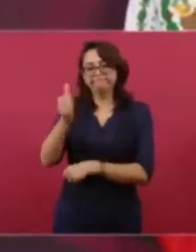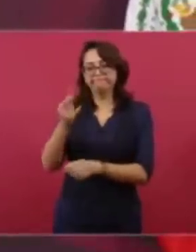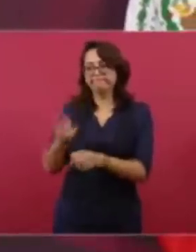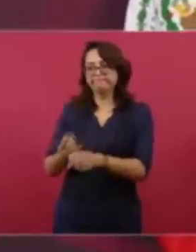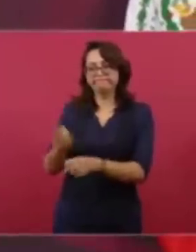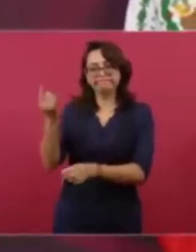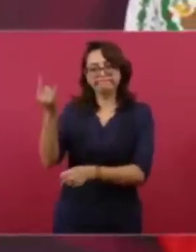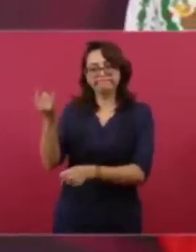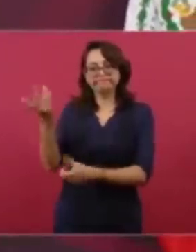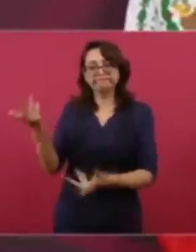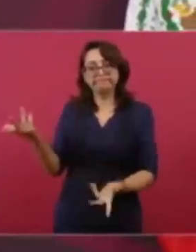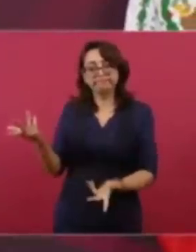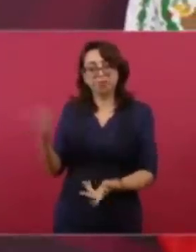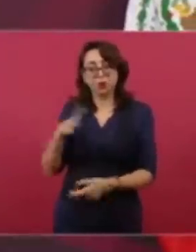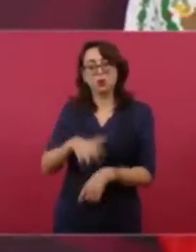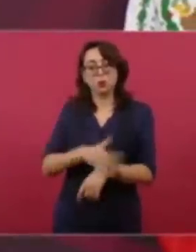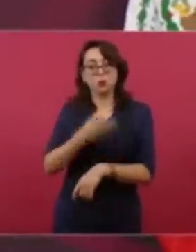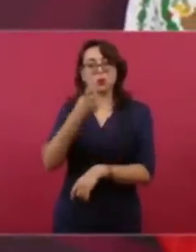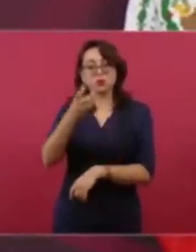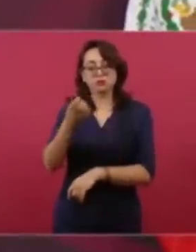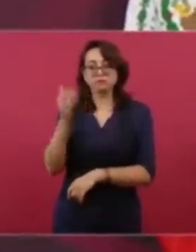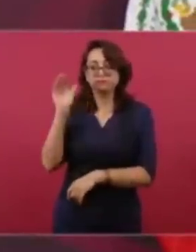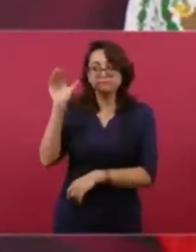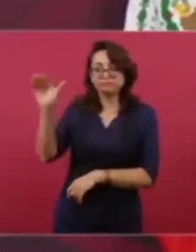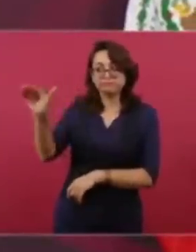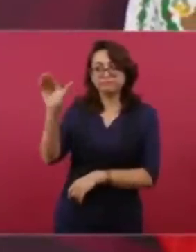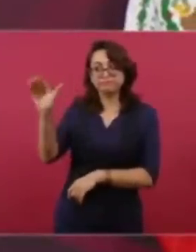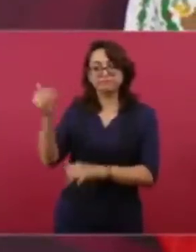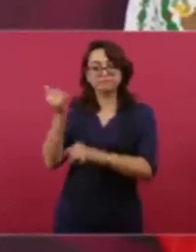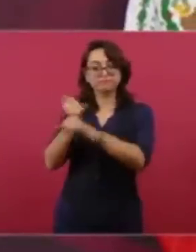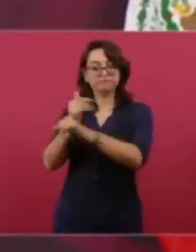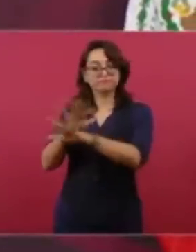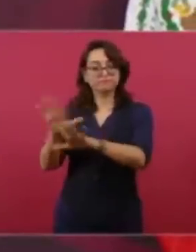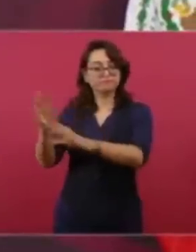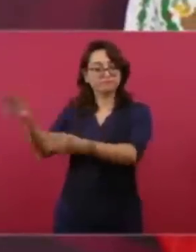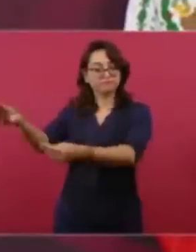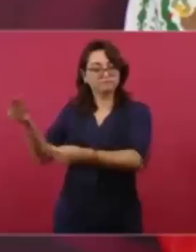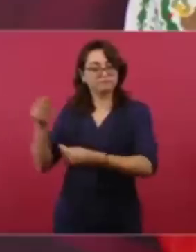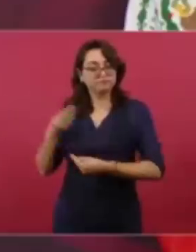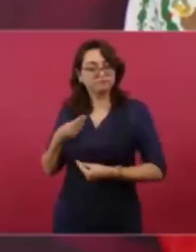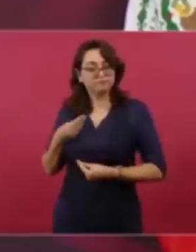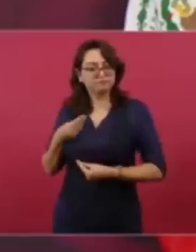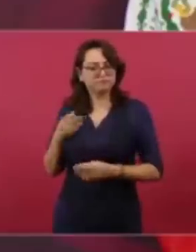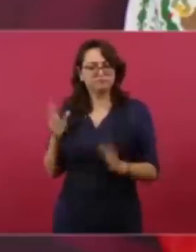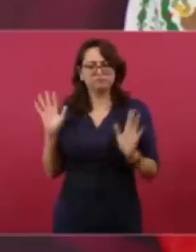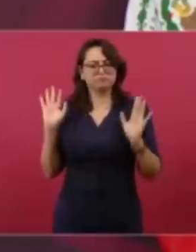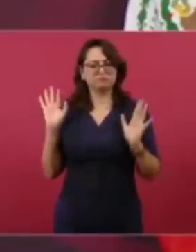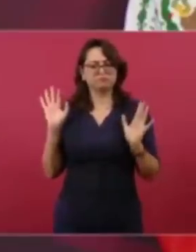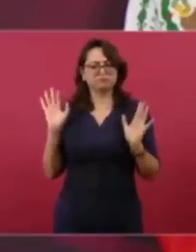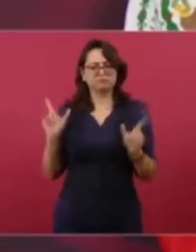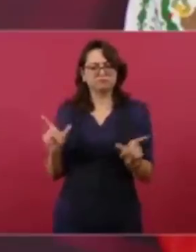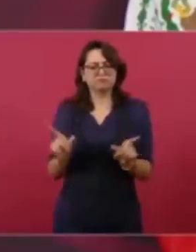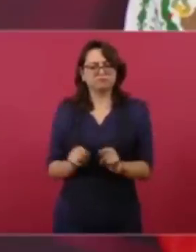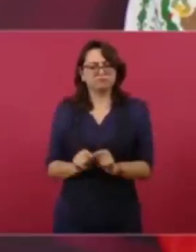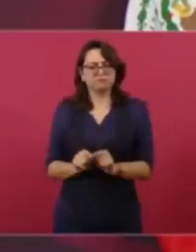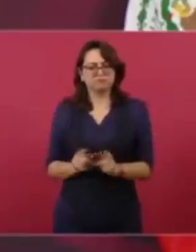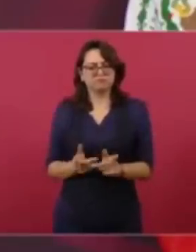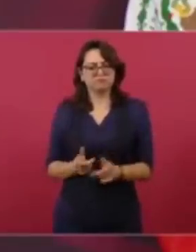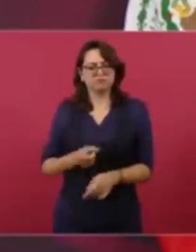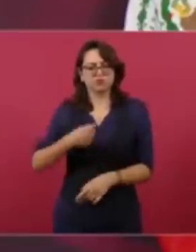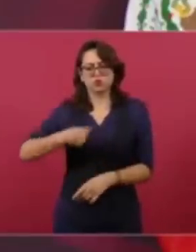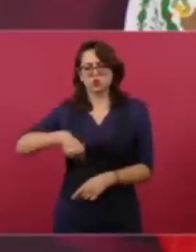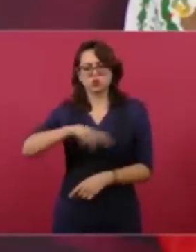pues claro que vamos a seguir actuando de manera